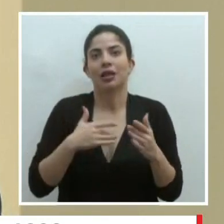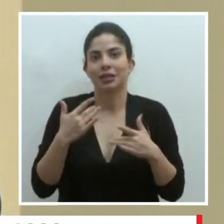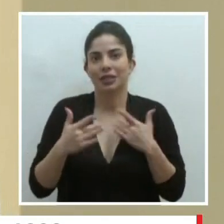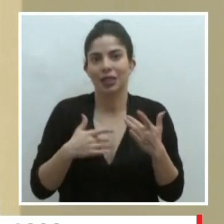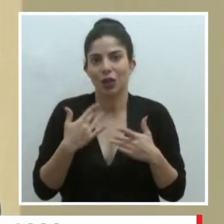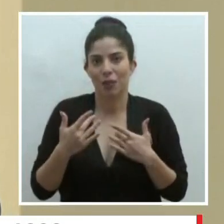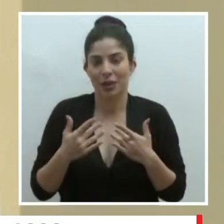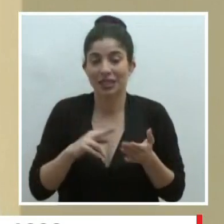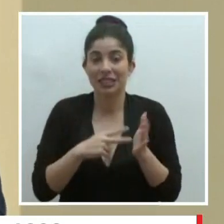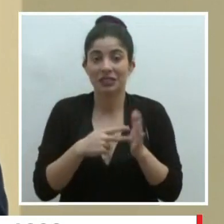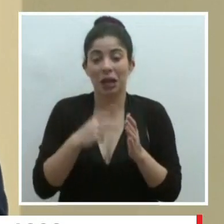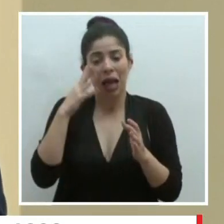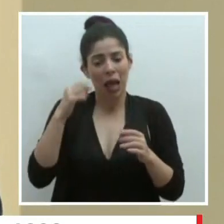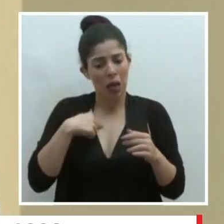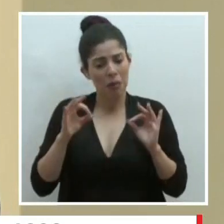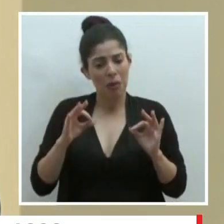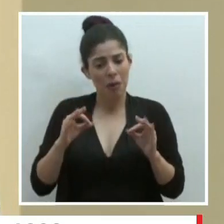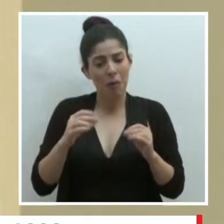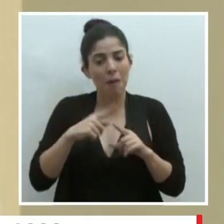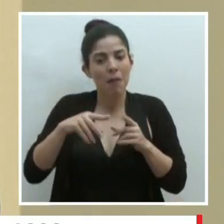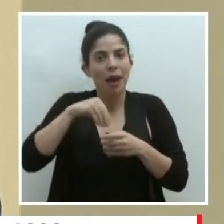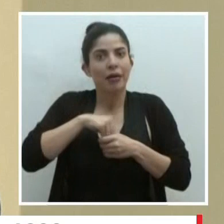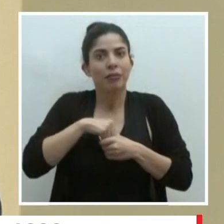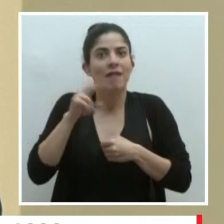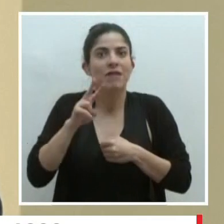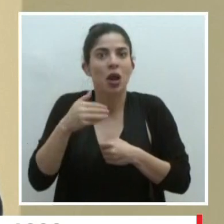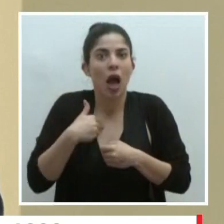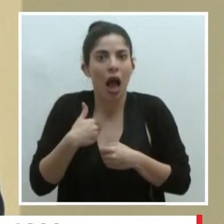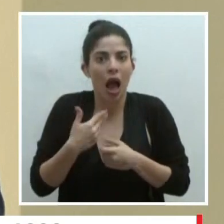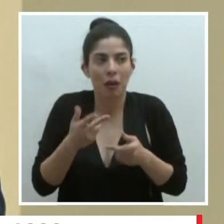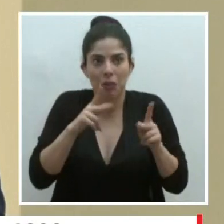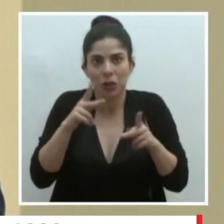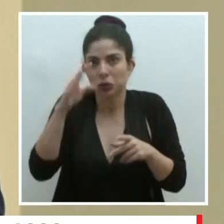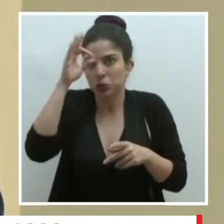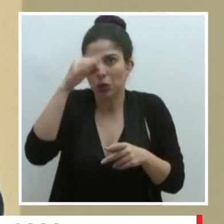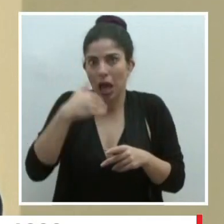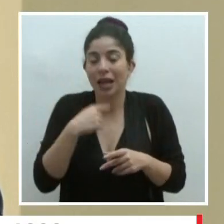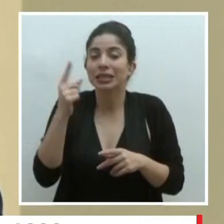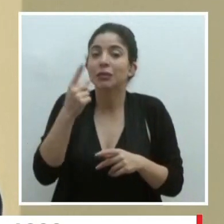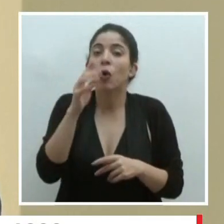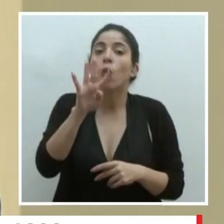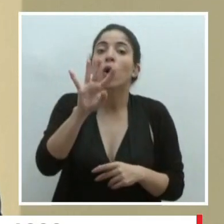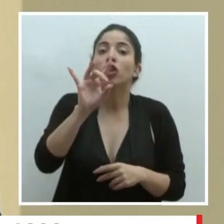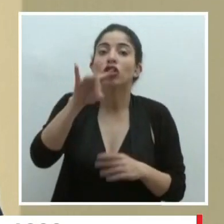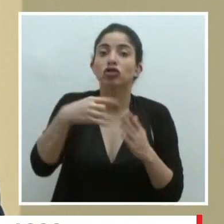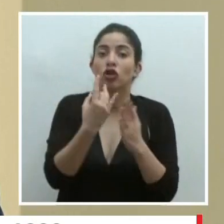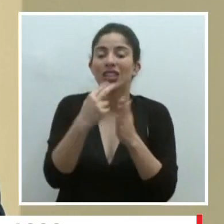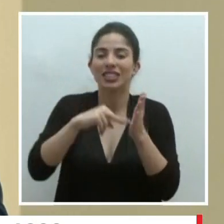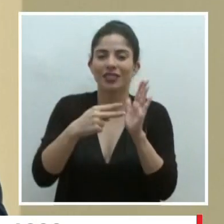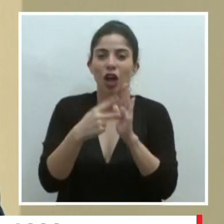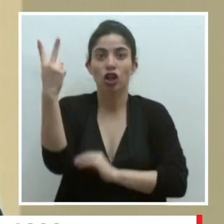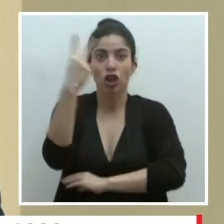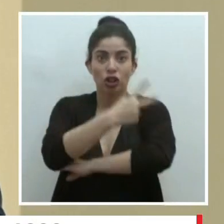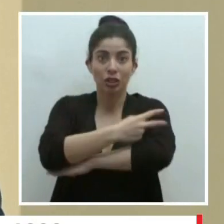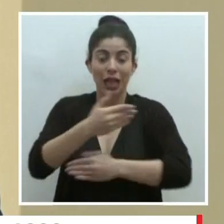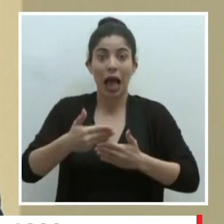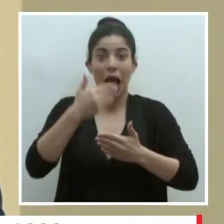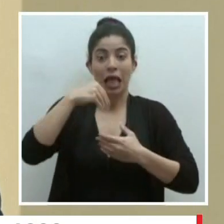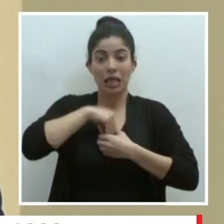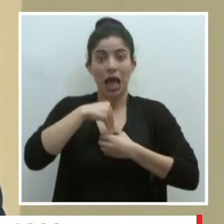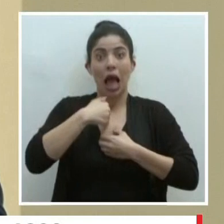es cuando antes de que empiecen los síntomas y que ya puede transmitir el virus. Recordemos que eso 48 horas antes, 2 días antes, ya el virus se transmite de